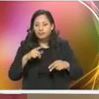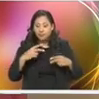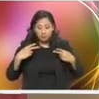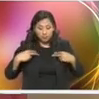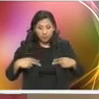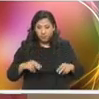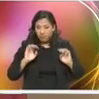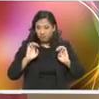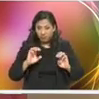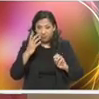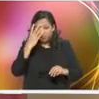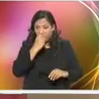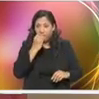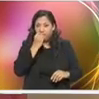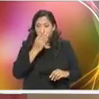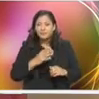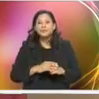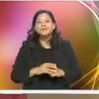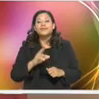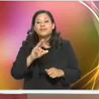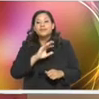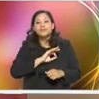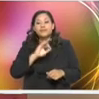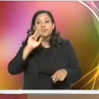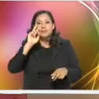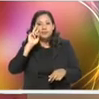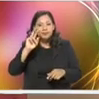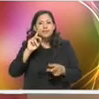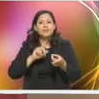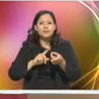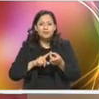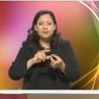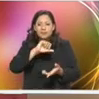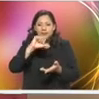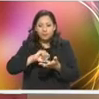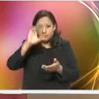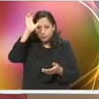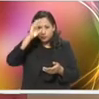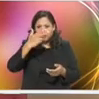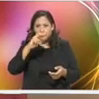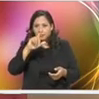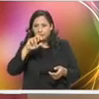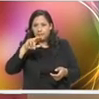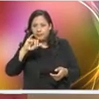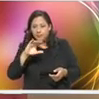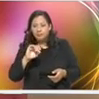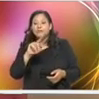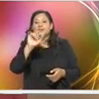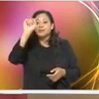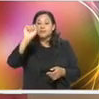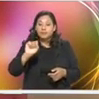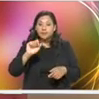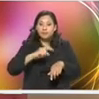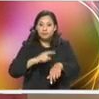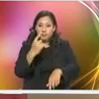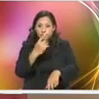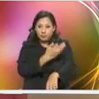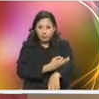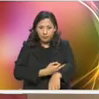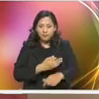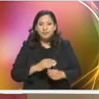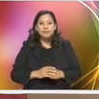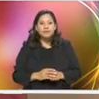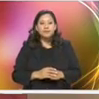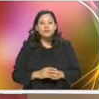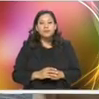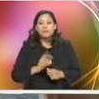vestuario extraordinario. Entonces, no dejen de verla. Está en el Centro Cultural Helénico los sábados a la 1 de la tarde.